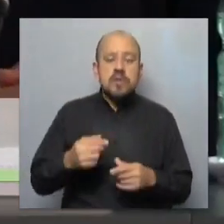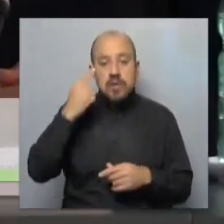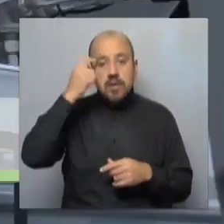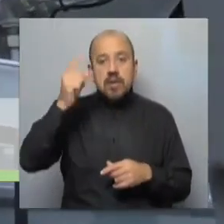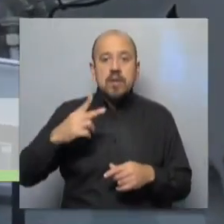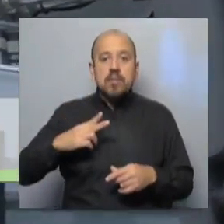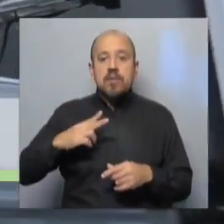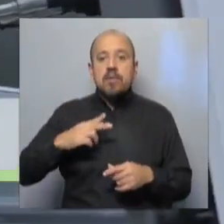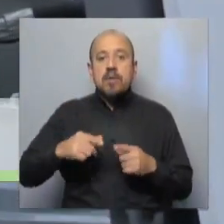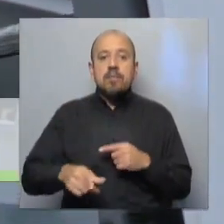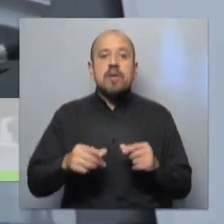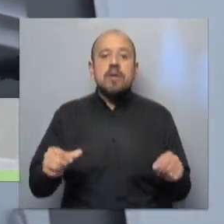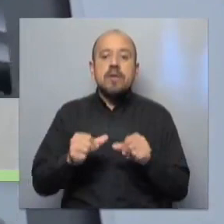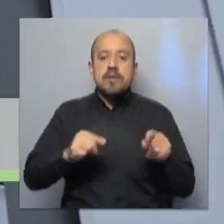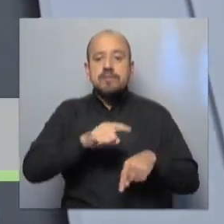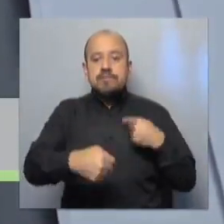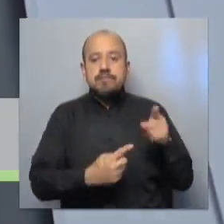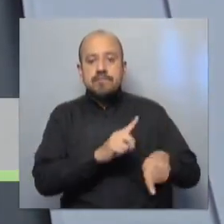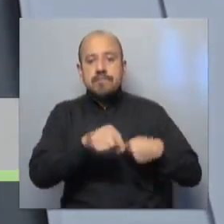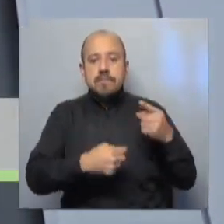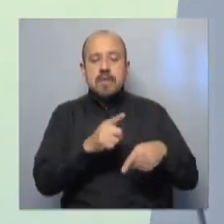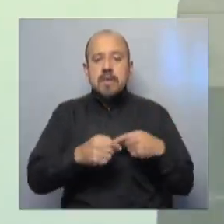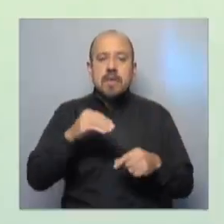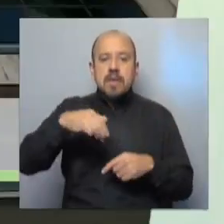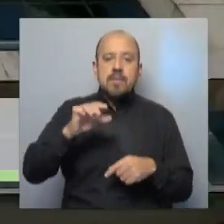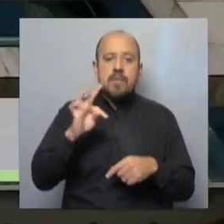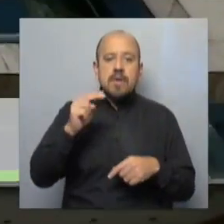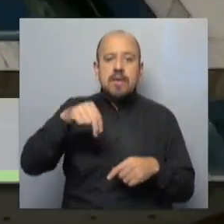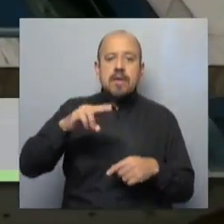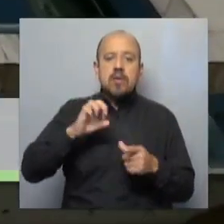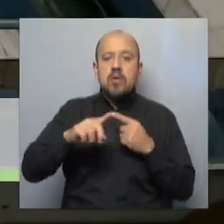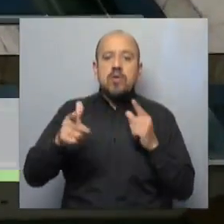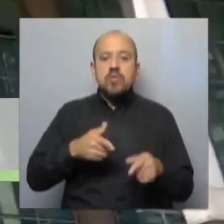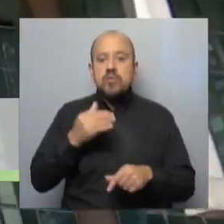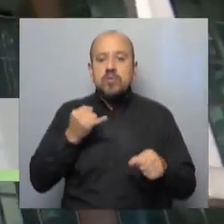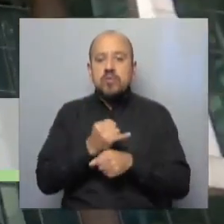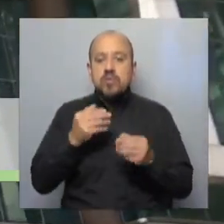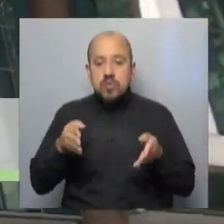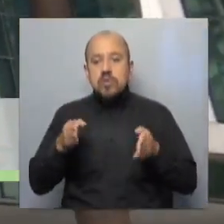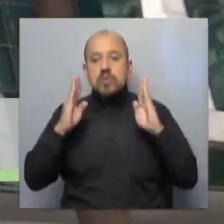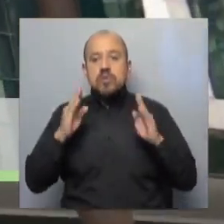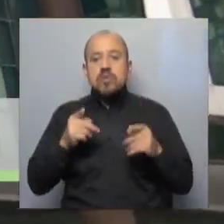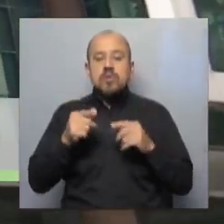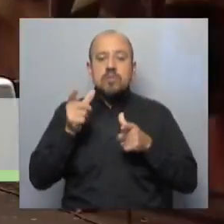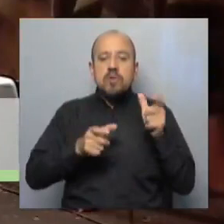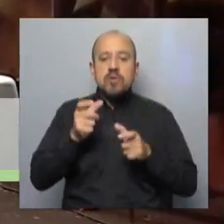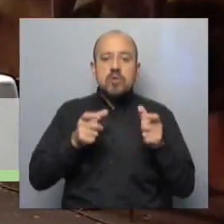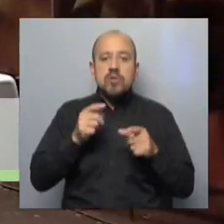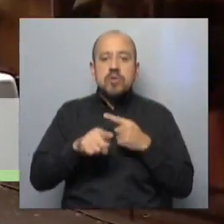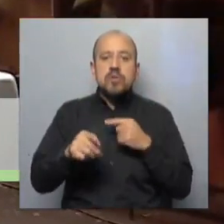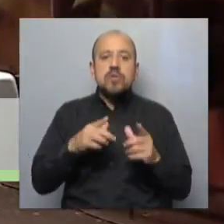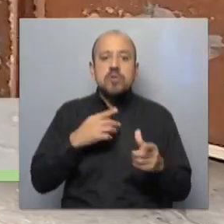planta que transforma residuos domiciliarios en metanol falló un ascensor en presidencia de la república- y quedaron personas atrapadas